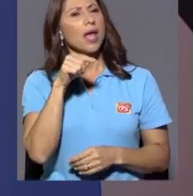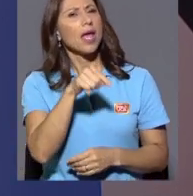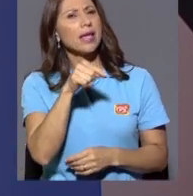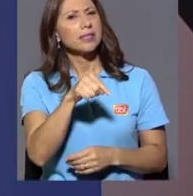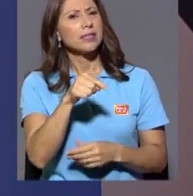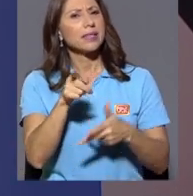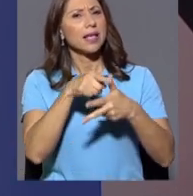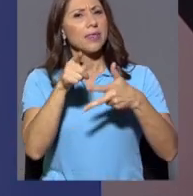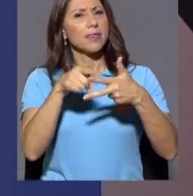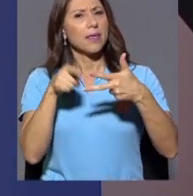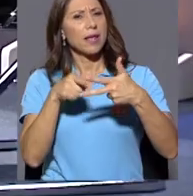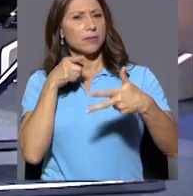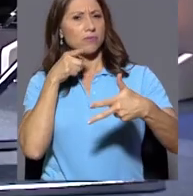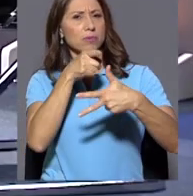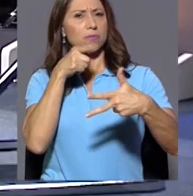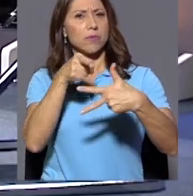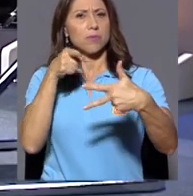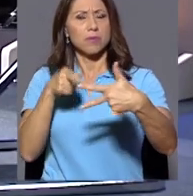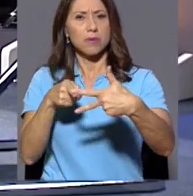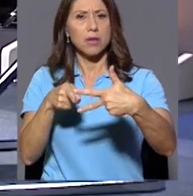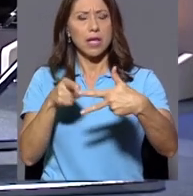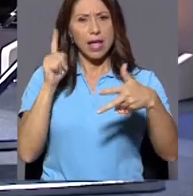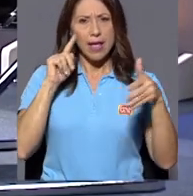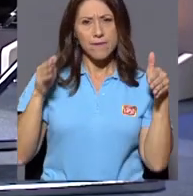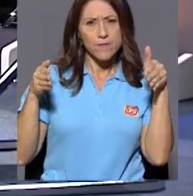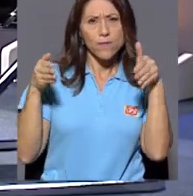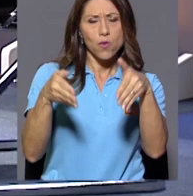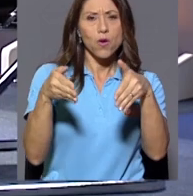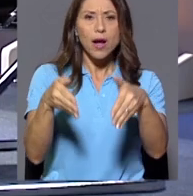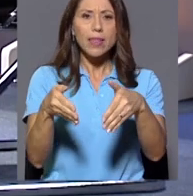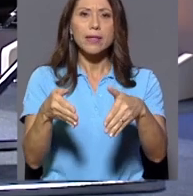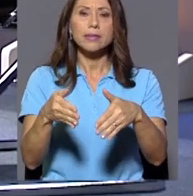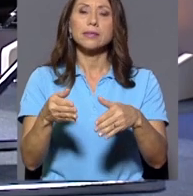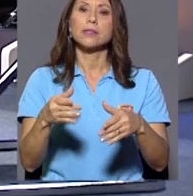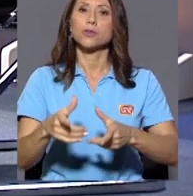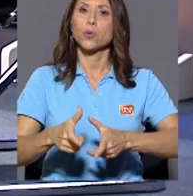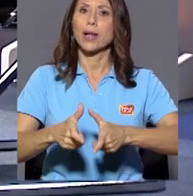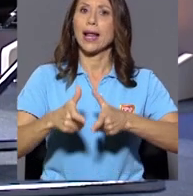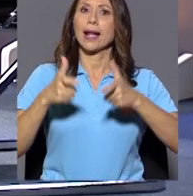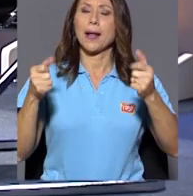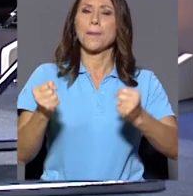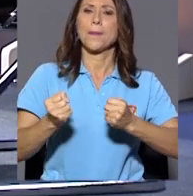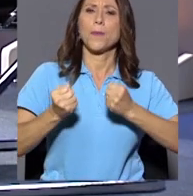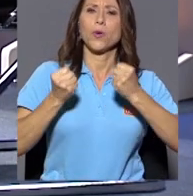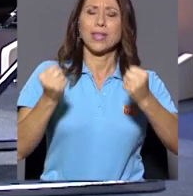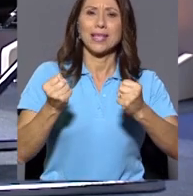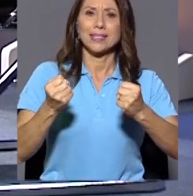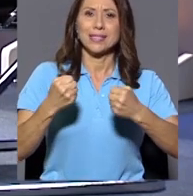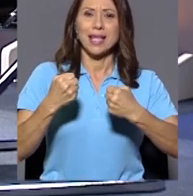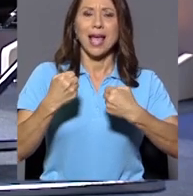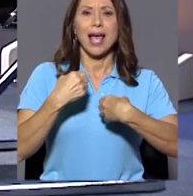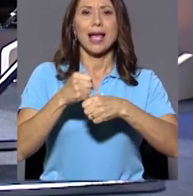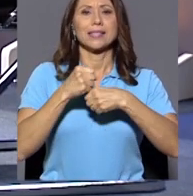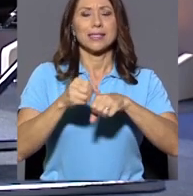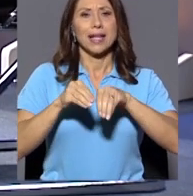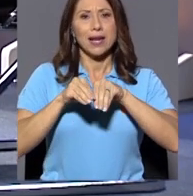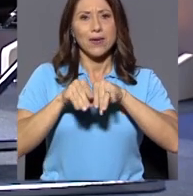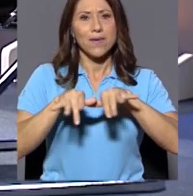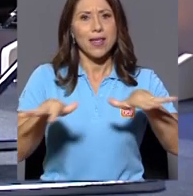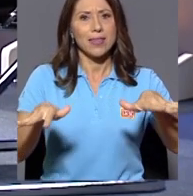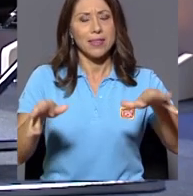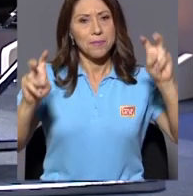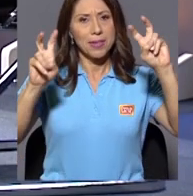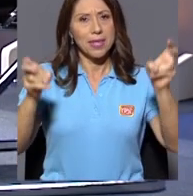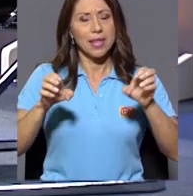esas tres hojas de ruta van enfocadas sobre todo en un inicio sobre la gran potencia que tiene hacer red en